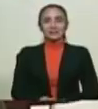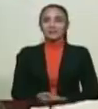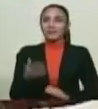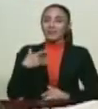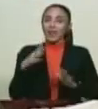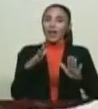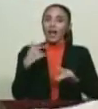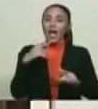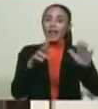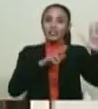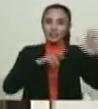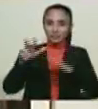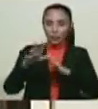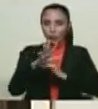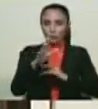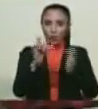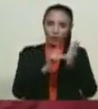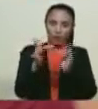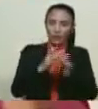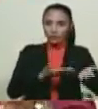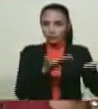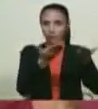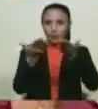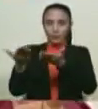entregar por todo lo alto,